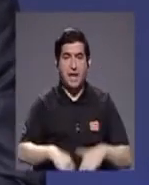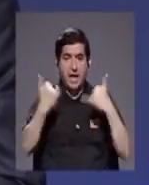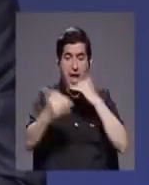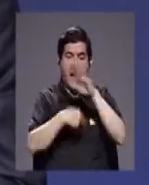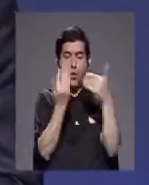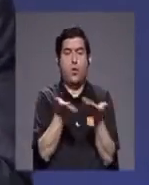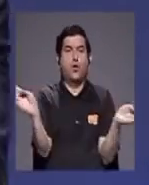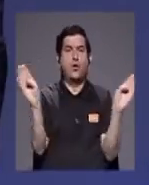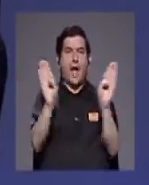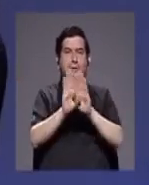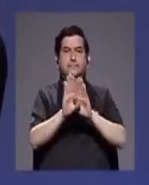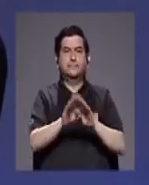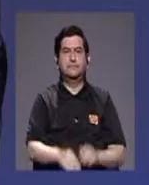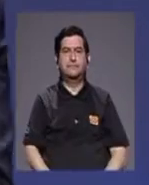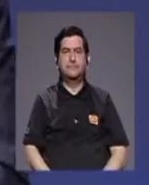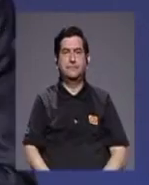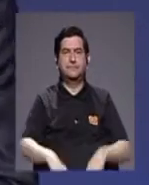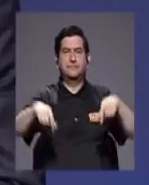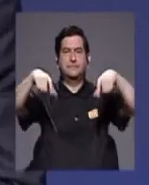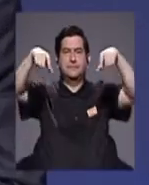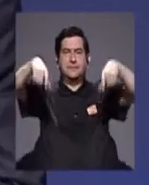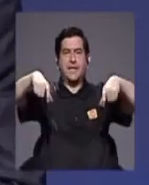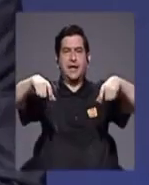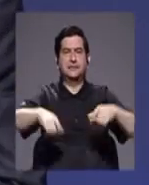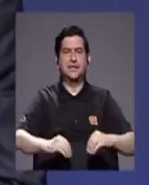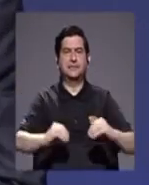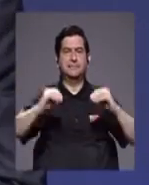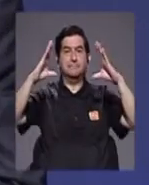todo está cerrado, las canchas están prendidas.